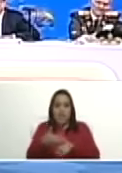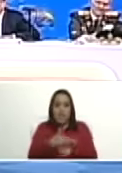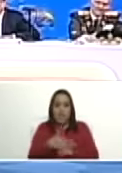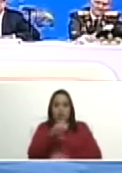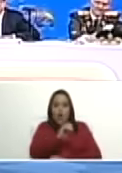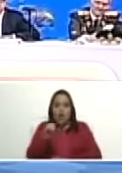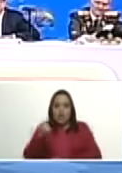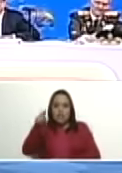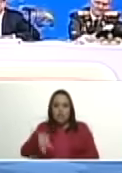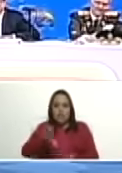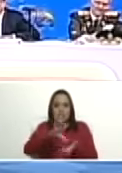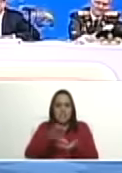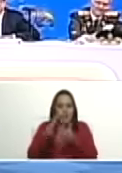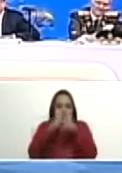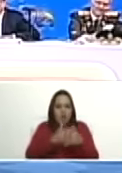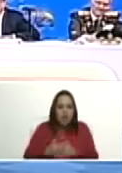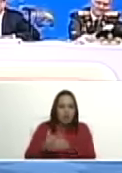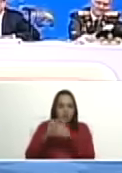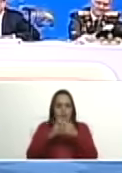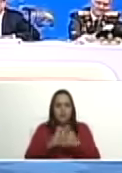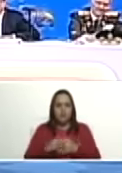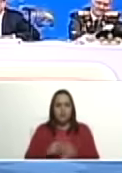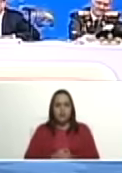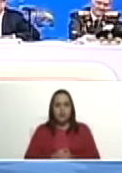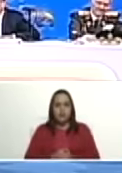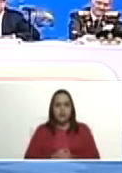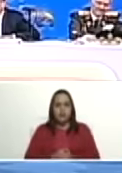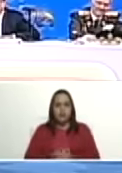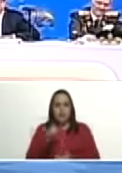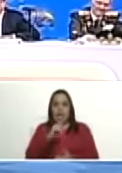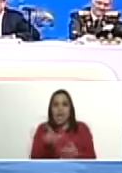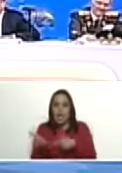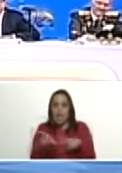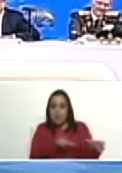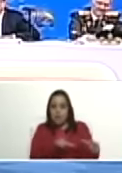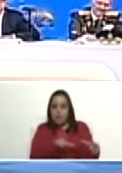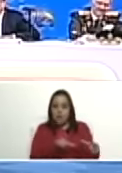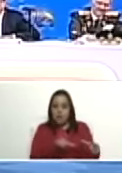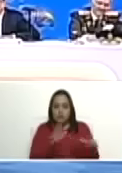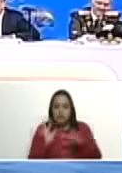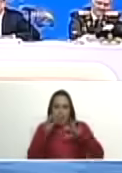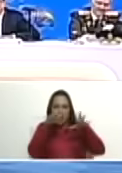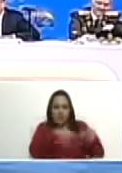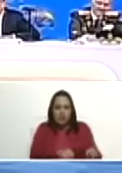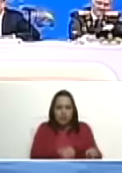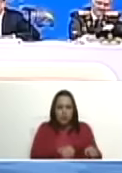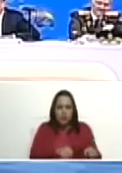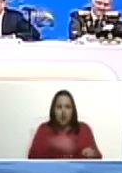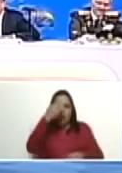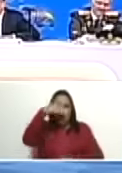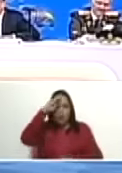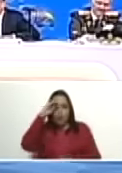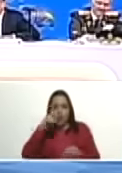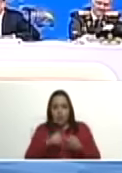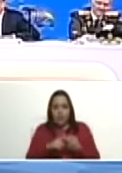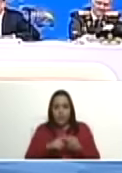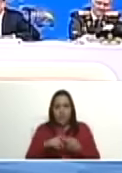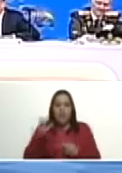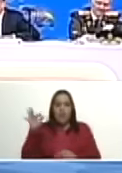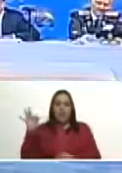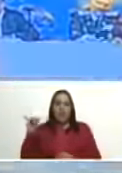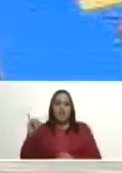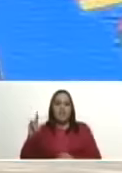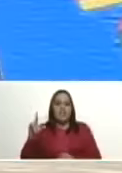oeste y del centro de los Estados Unidos, y que se preparaba para asaltar Cuba, Filipinas, Isla de